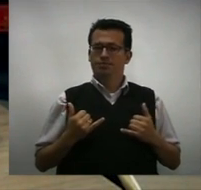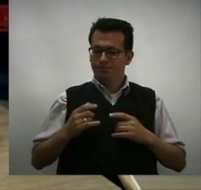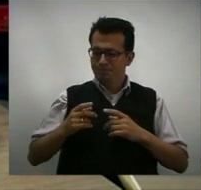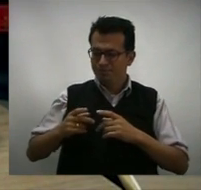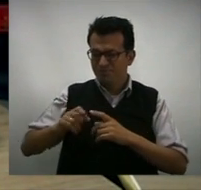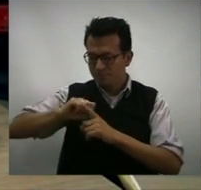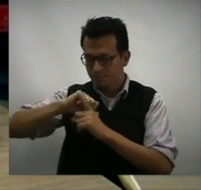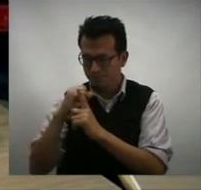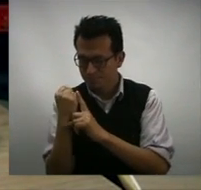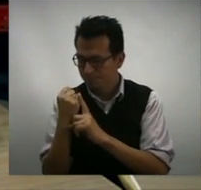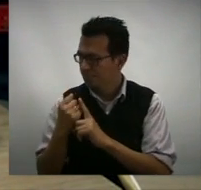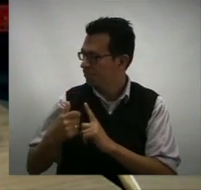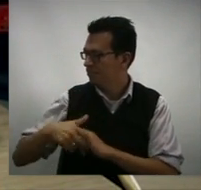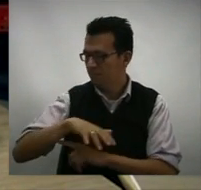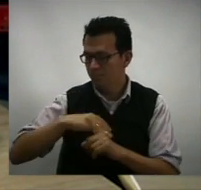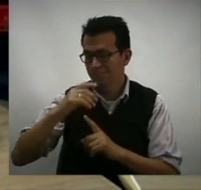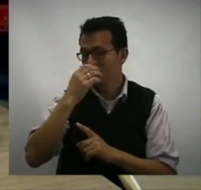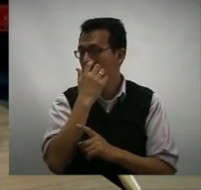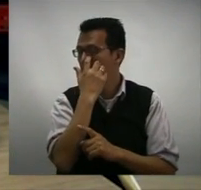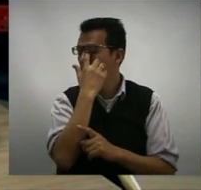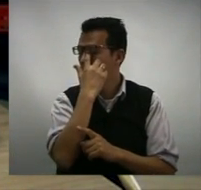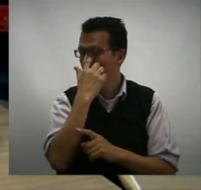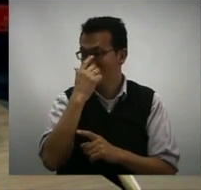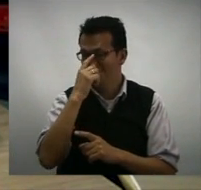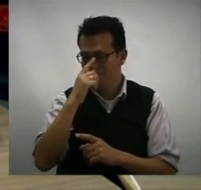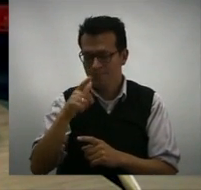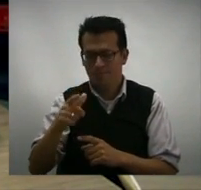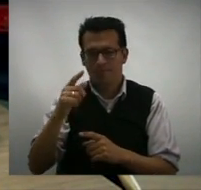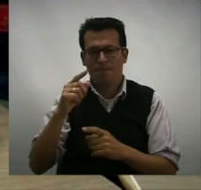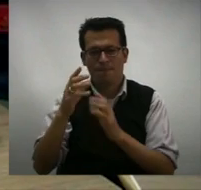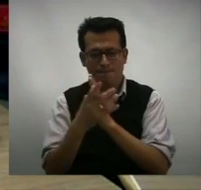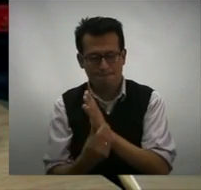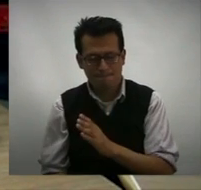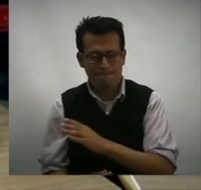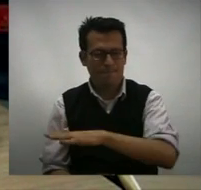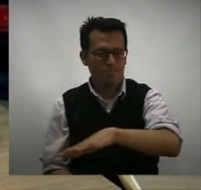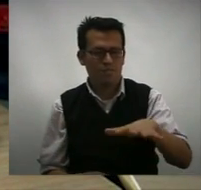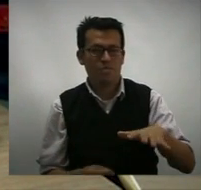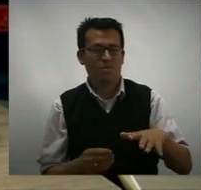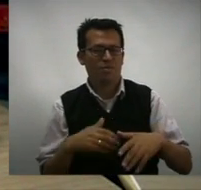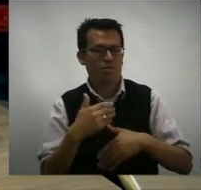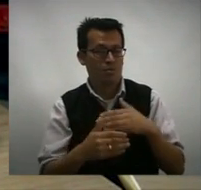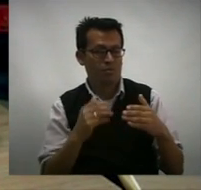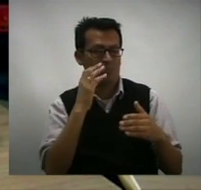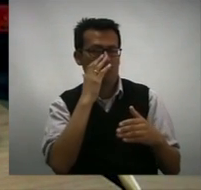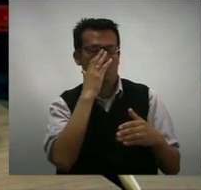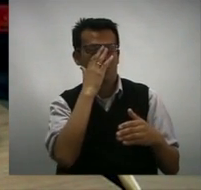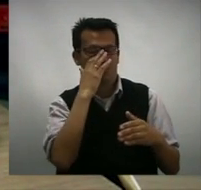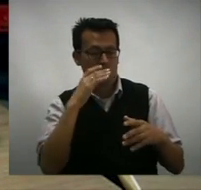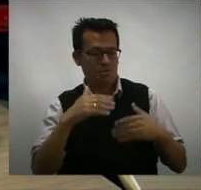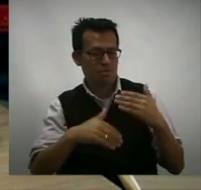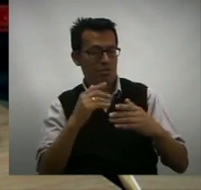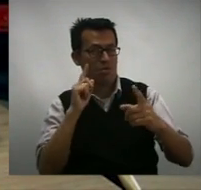momento articula la salvación con la pobreza. El diezmo aparece como nuevo mecanismo para disipar las culpas y así alcanzar la